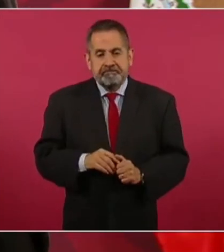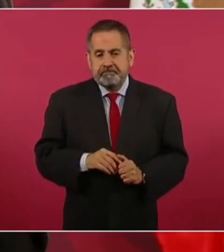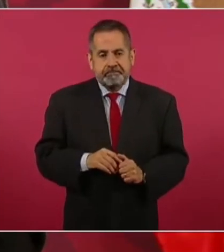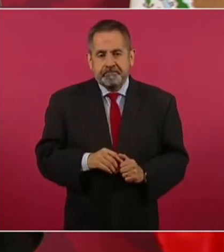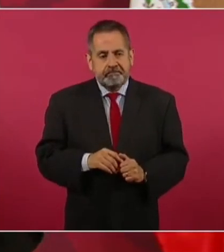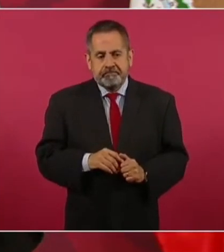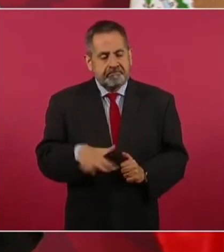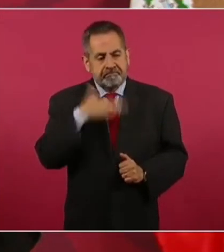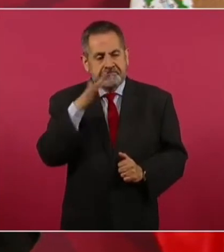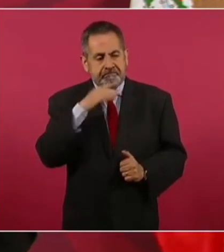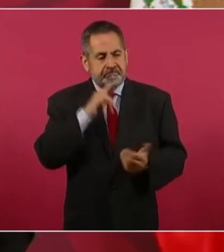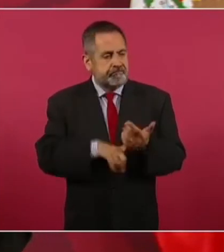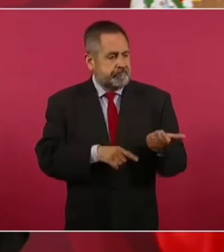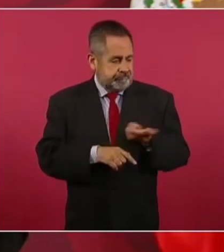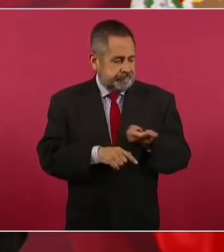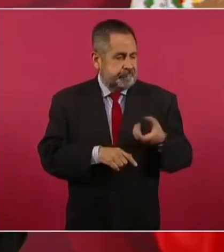que son trácalas,